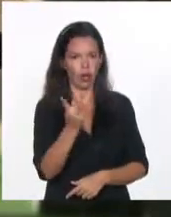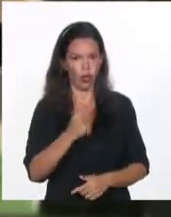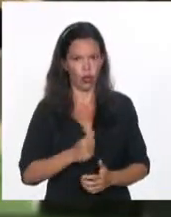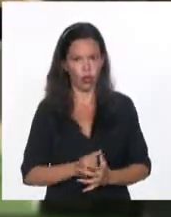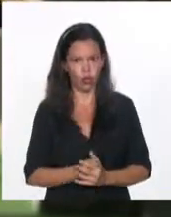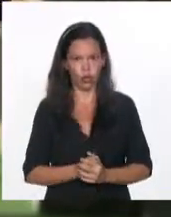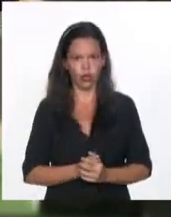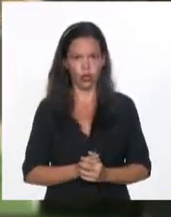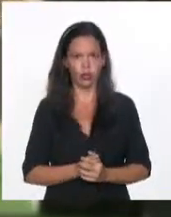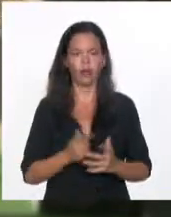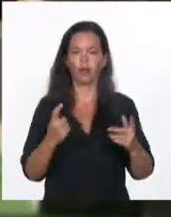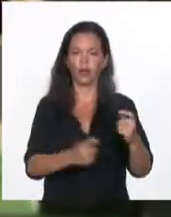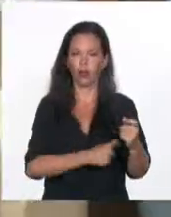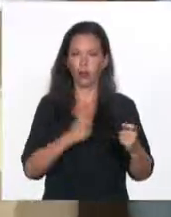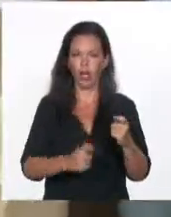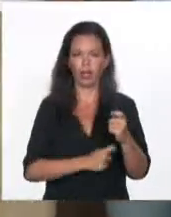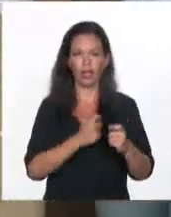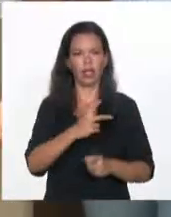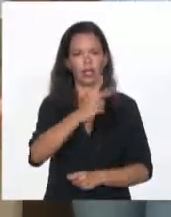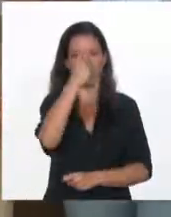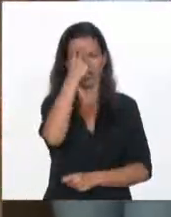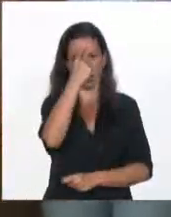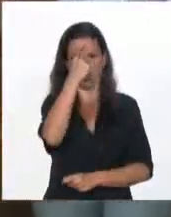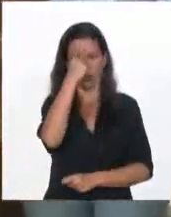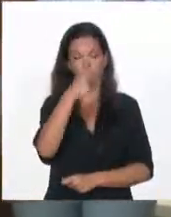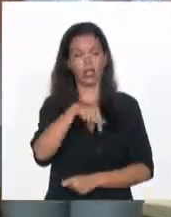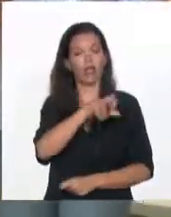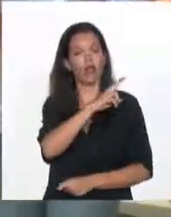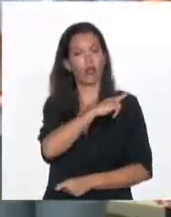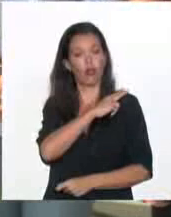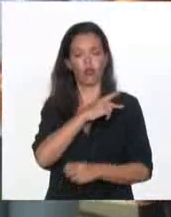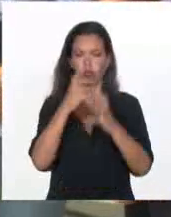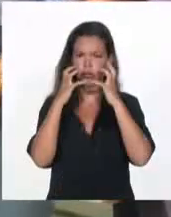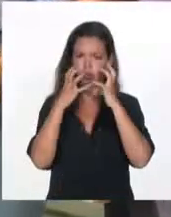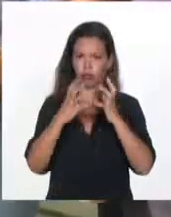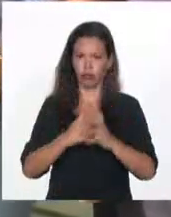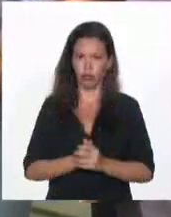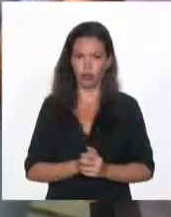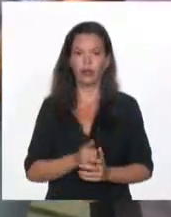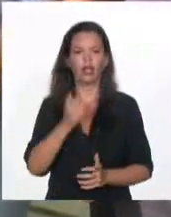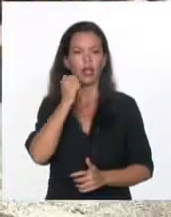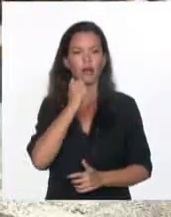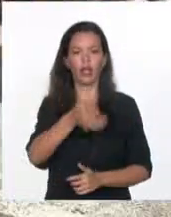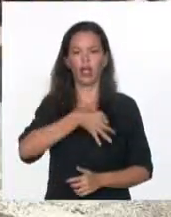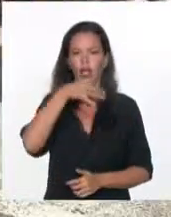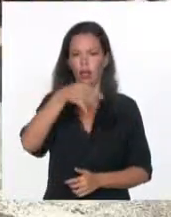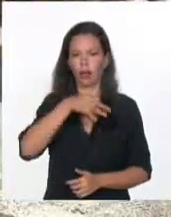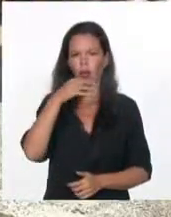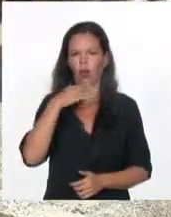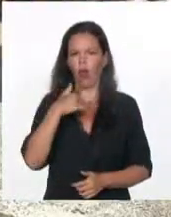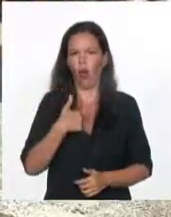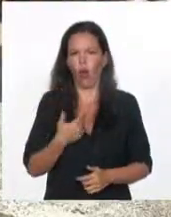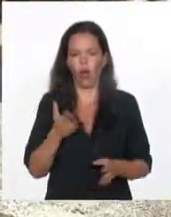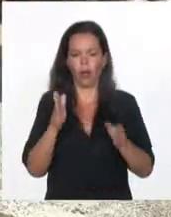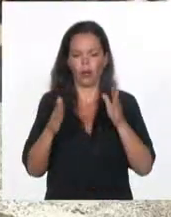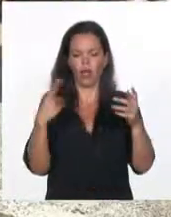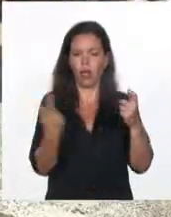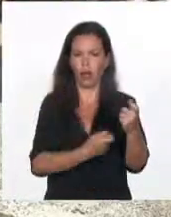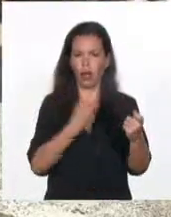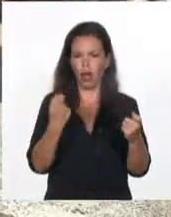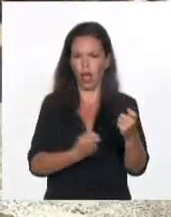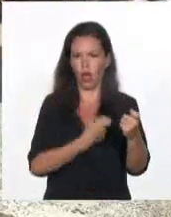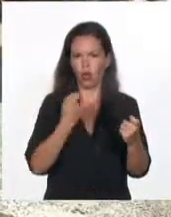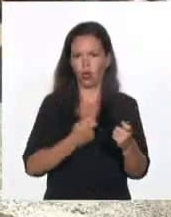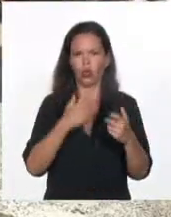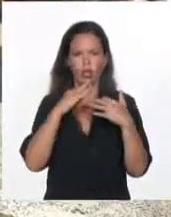frente oriental, donde fuera jefe exitoso. Habló también de la participación de Julio en los combates de Playa Girón, de su condición de